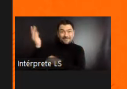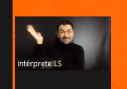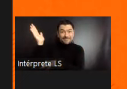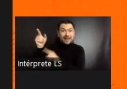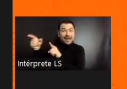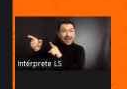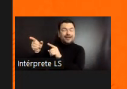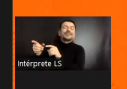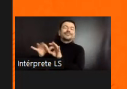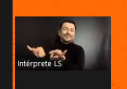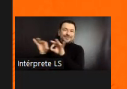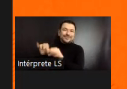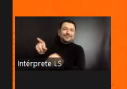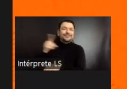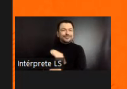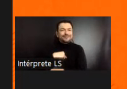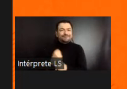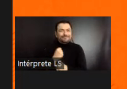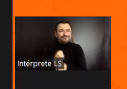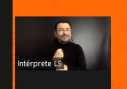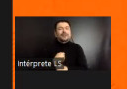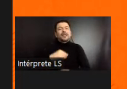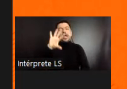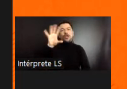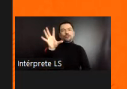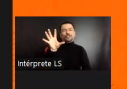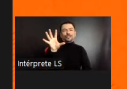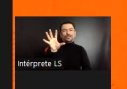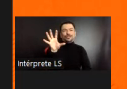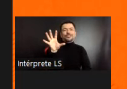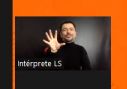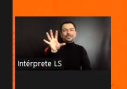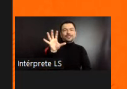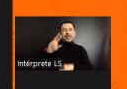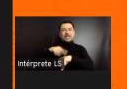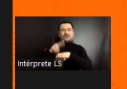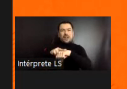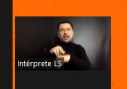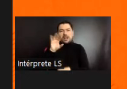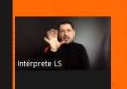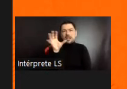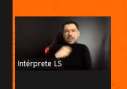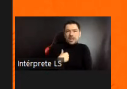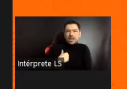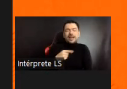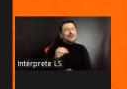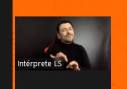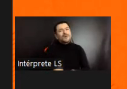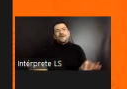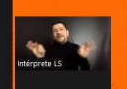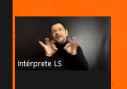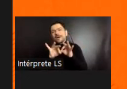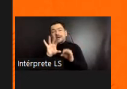esfuerzo siempre es a nivel nacional porque necesitamos asegurarnos que haya una alineación de lo interno, de lo nacional, lo local, lo